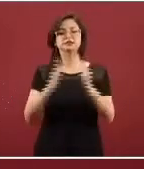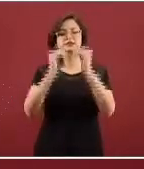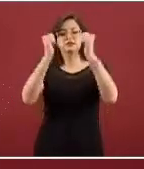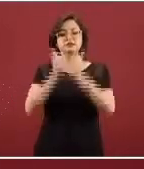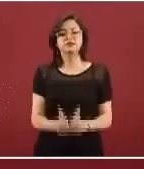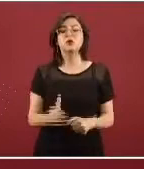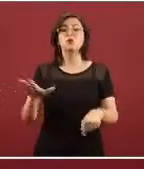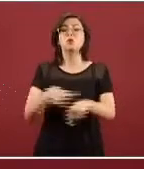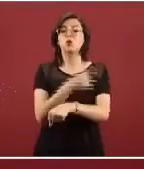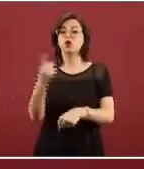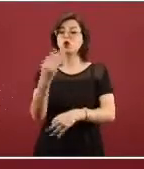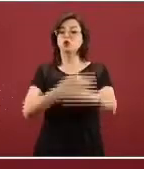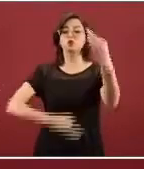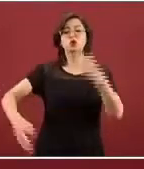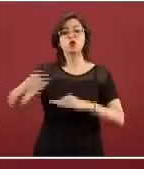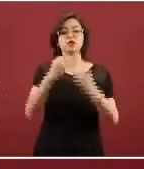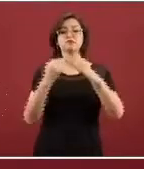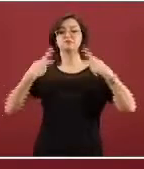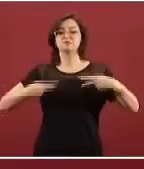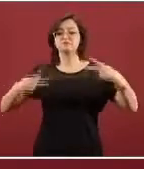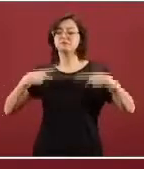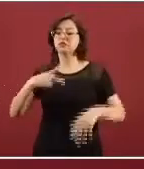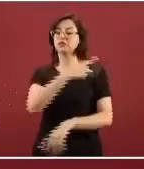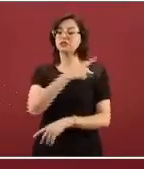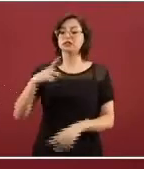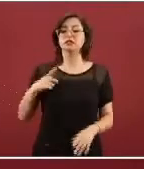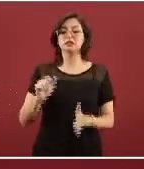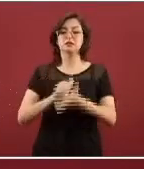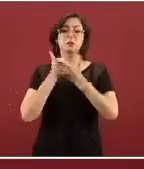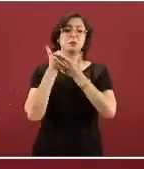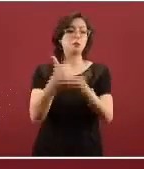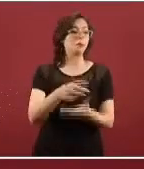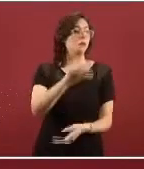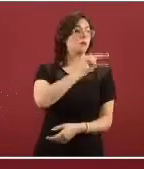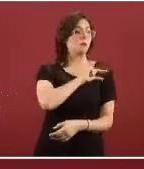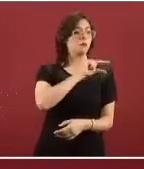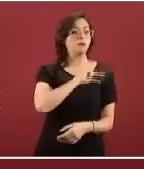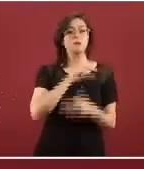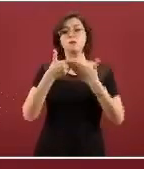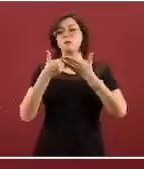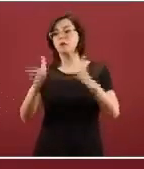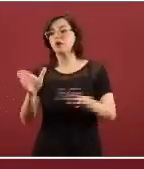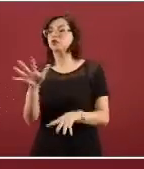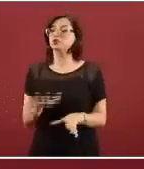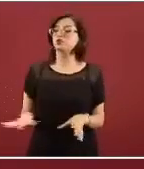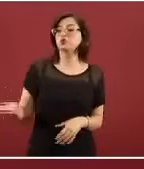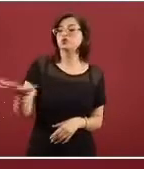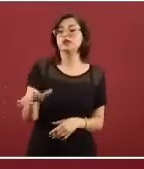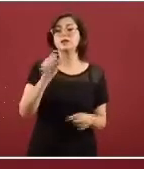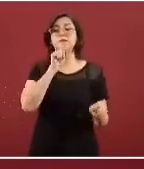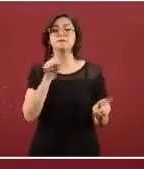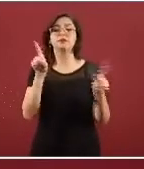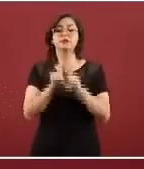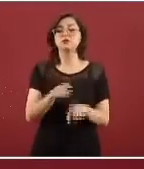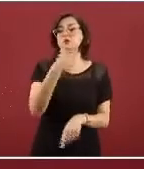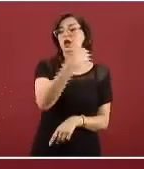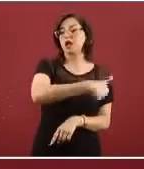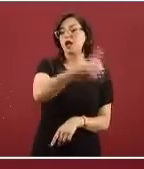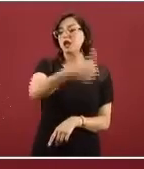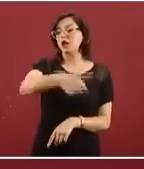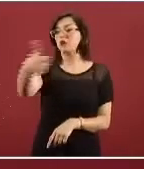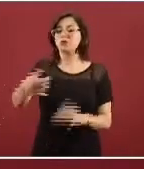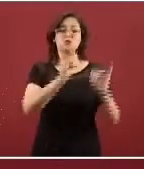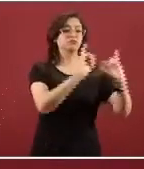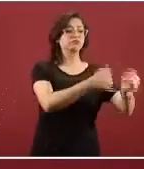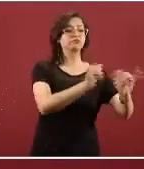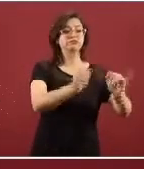una colaboración de toda la sociedad, del sector privado, del sector público, del sector social y de todos y cada uno de los